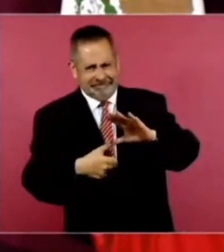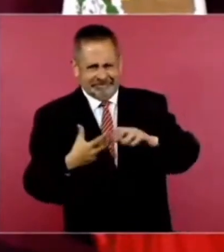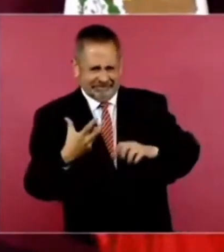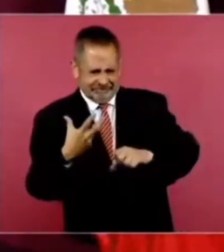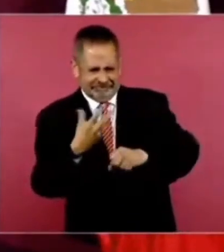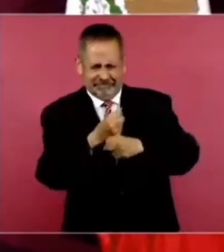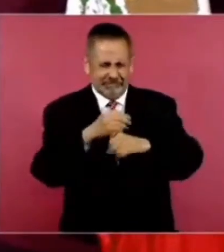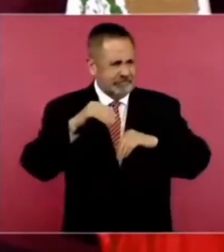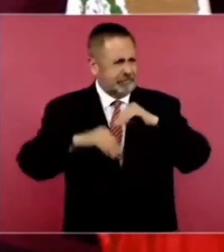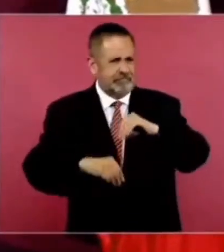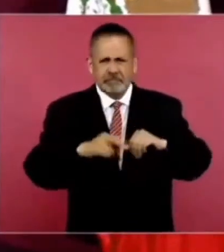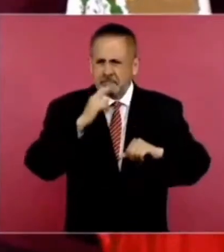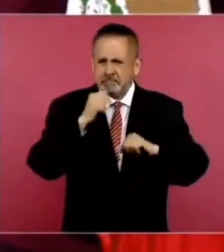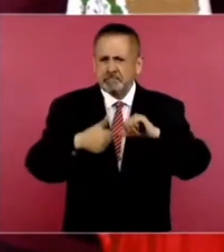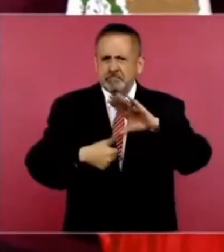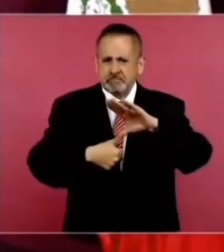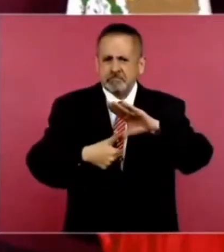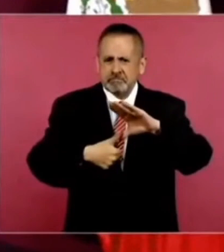el mercado